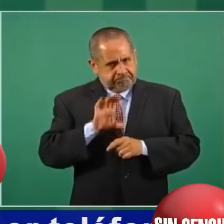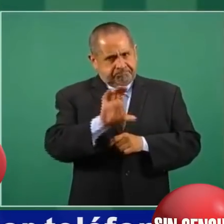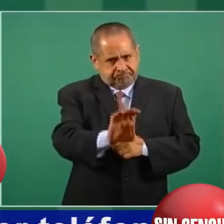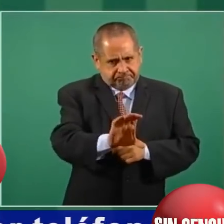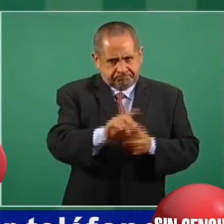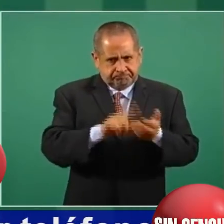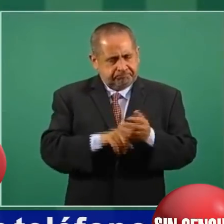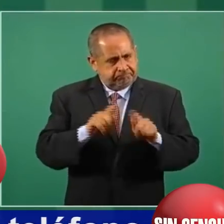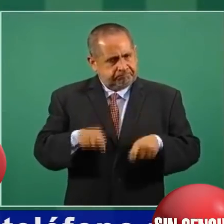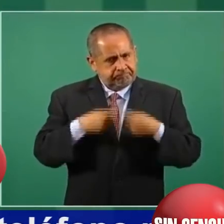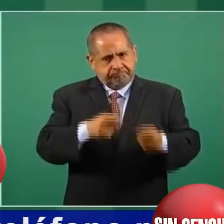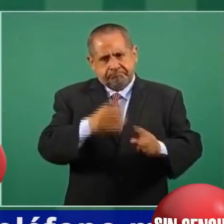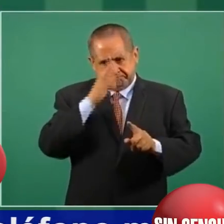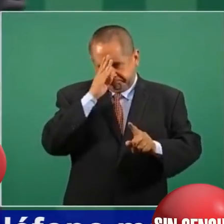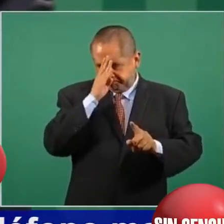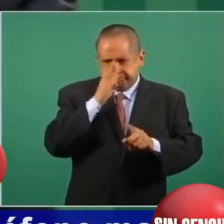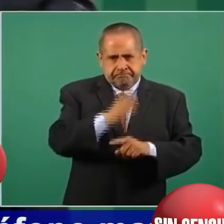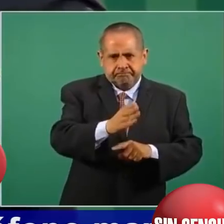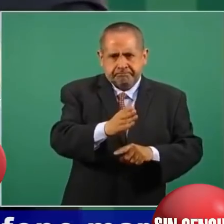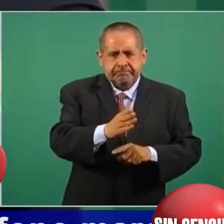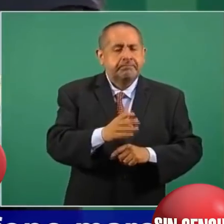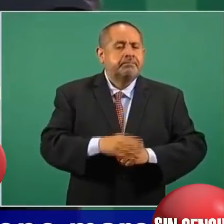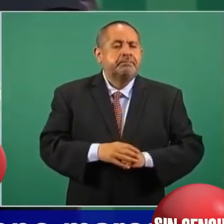Por eso es directo.